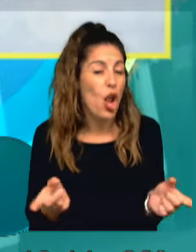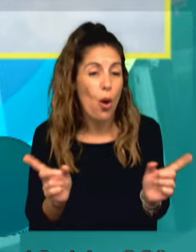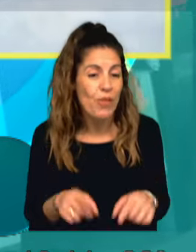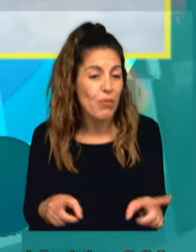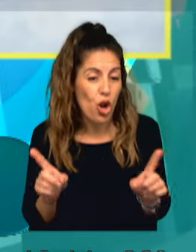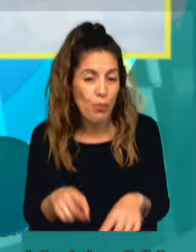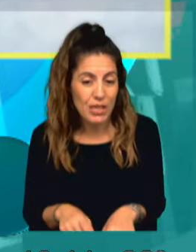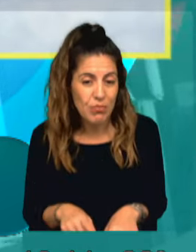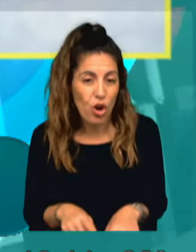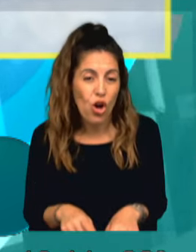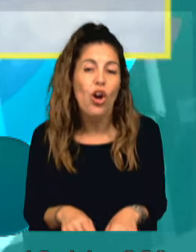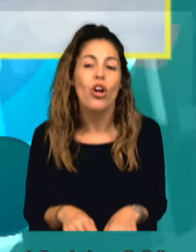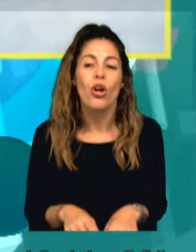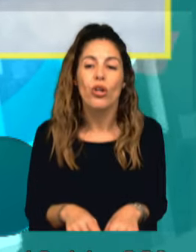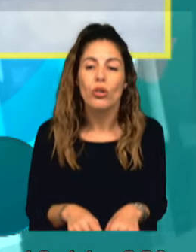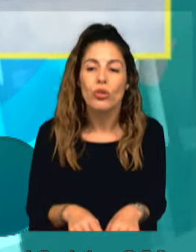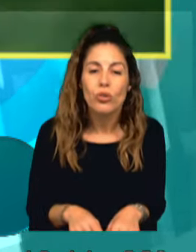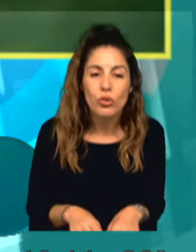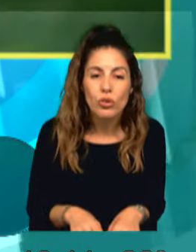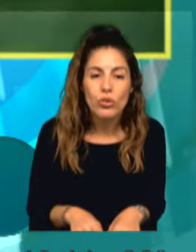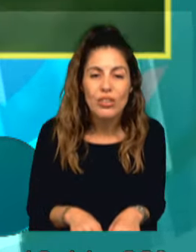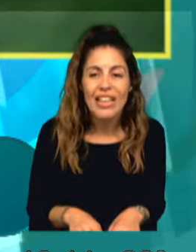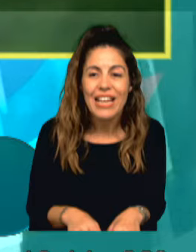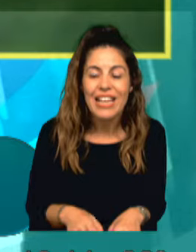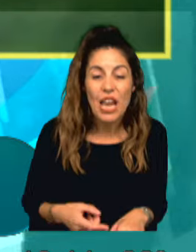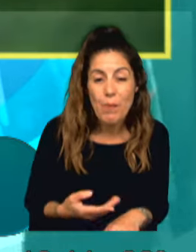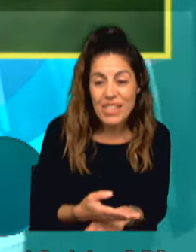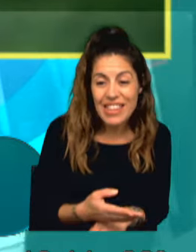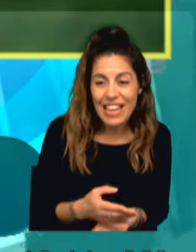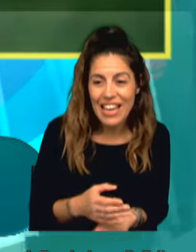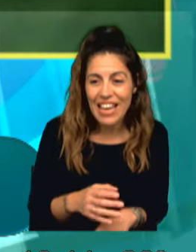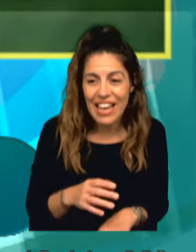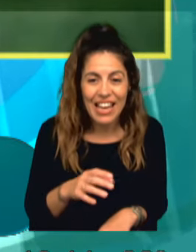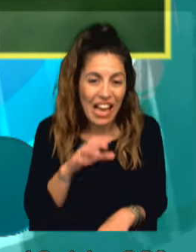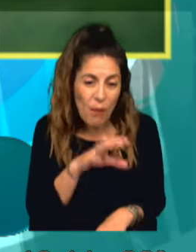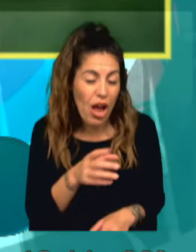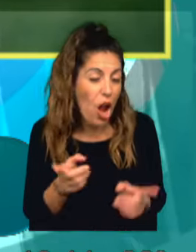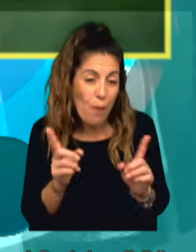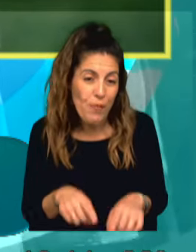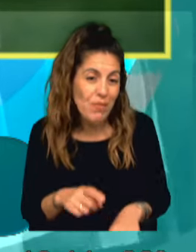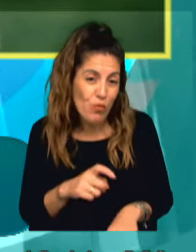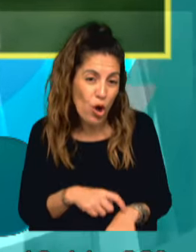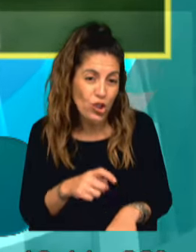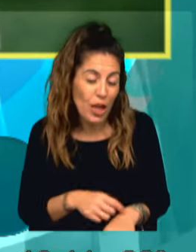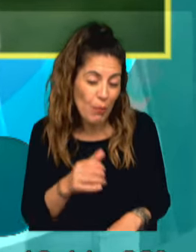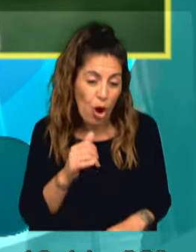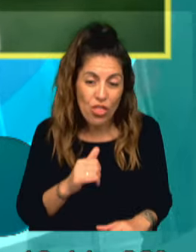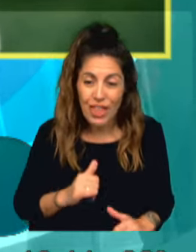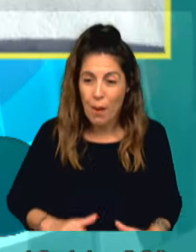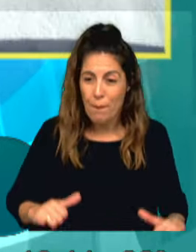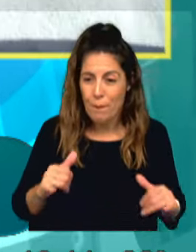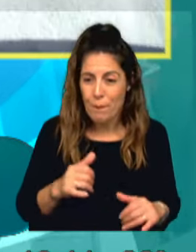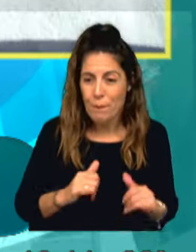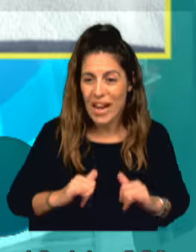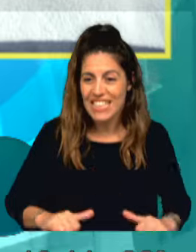y en realidad uno le le le le exige a la mascota lo el mismo el mismo tiempo de paseo porque en realidad yo lo tengo